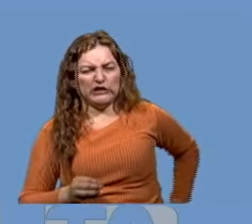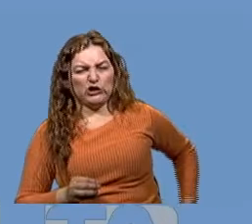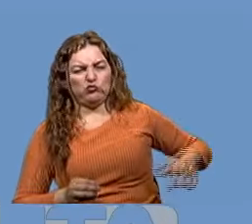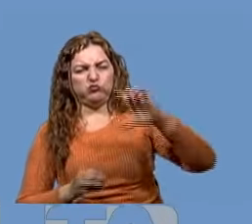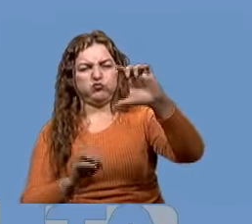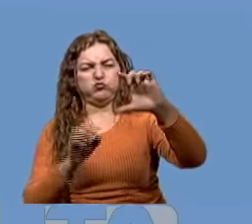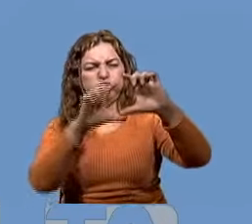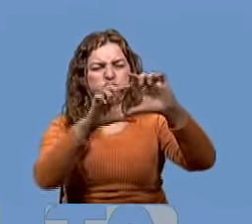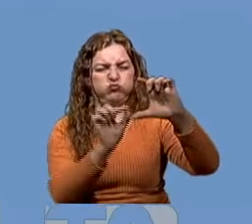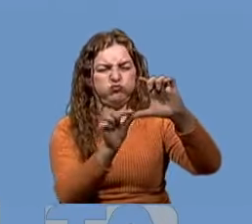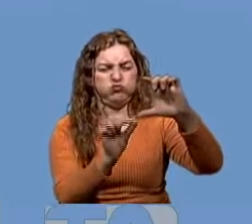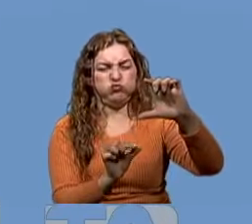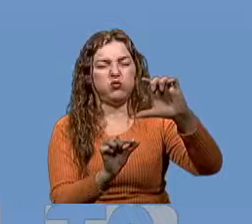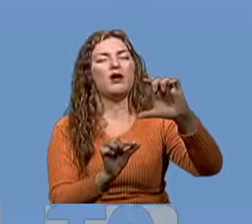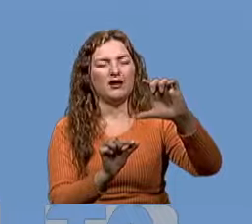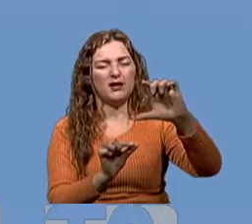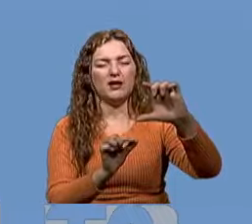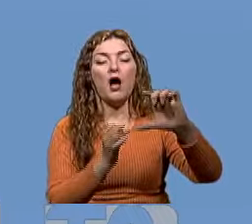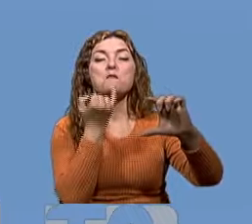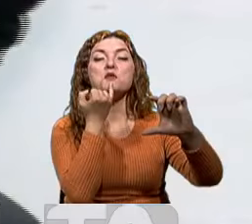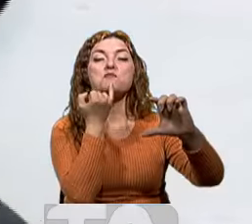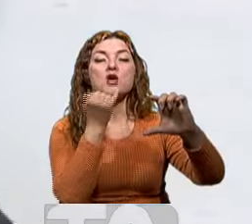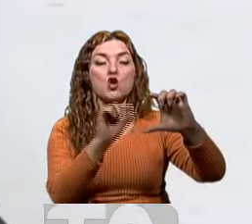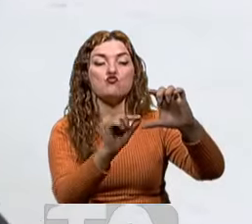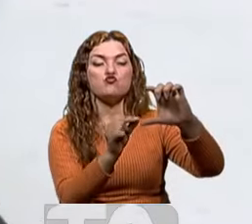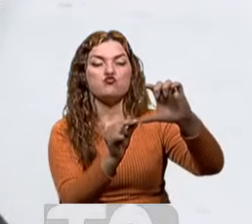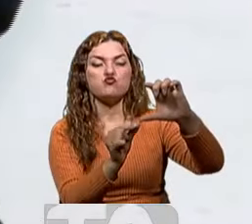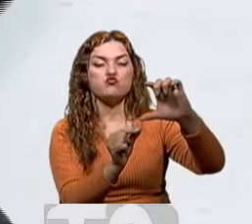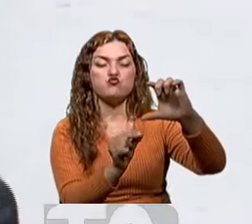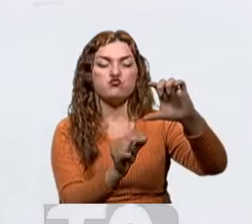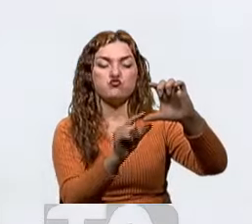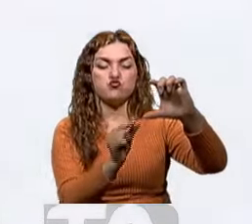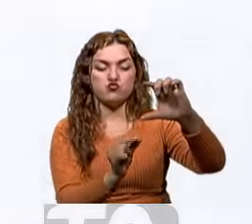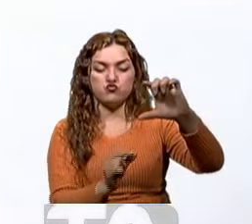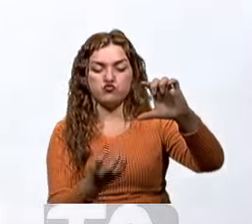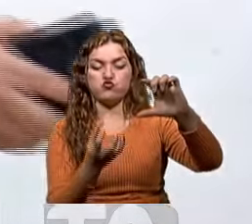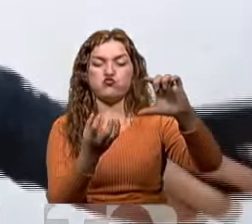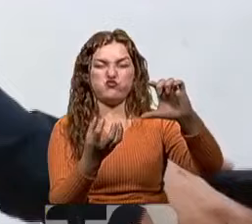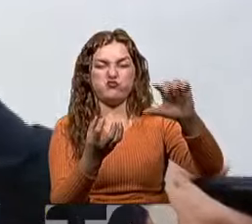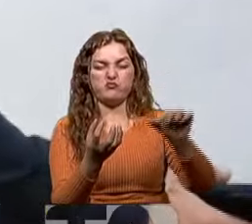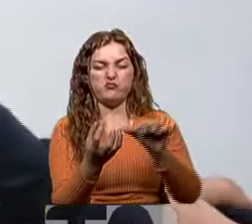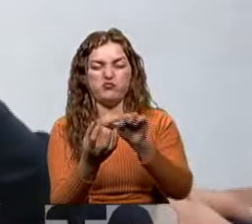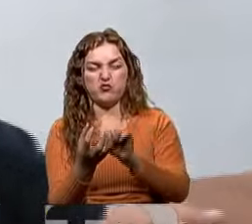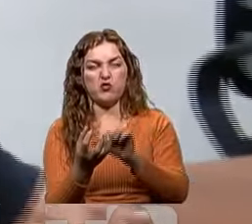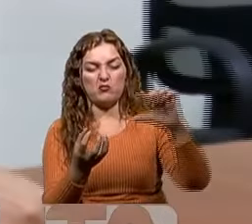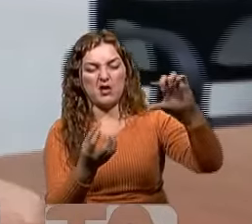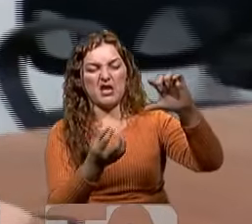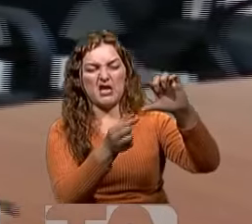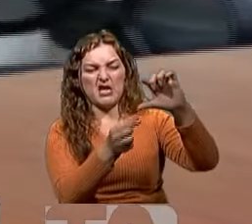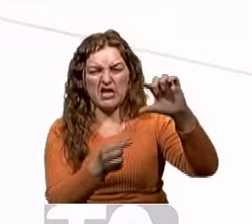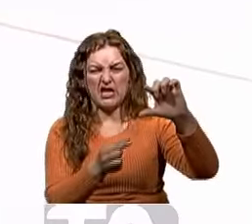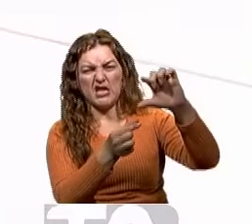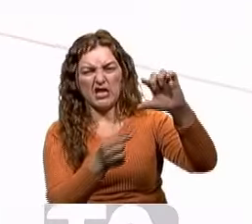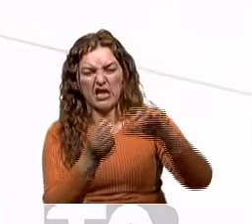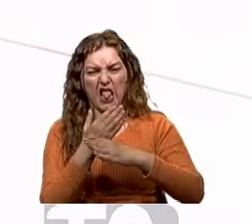que transportan la orina desde los riñones hasta la vejiga. Sin embargo, cuando esto ocurre, el cálculo puede bloquear el flujo provocando